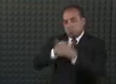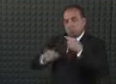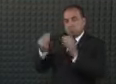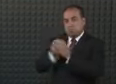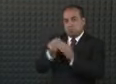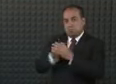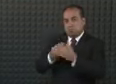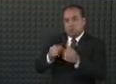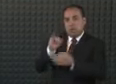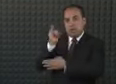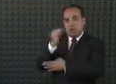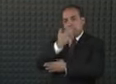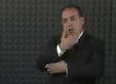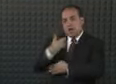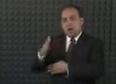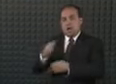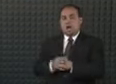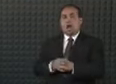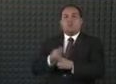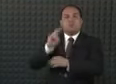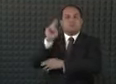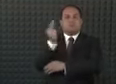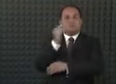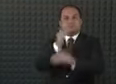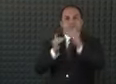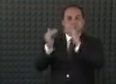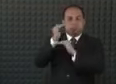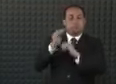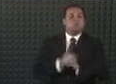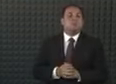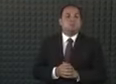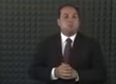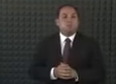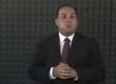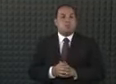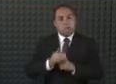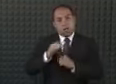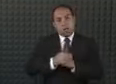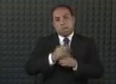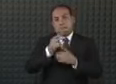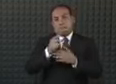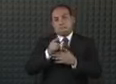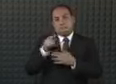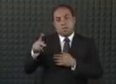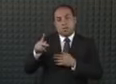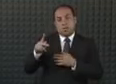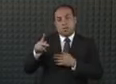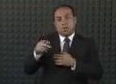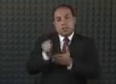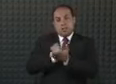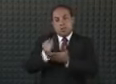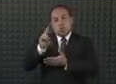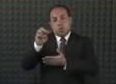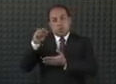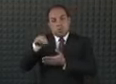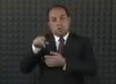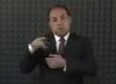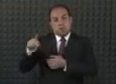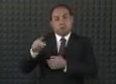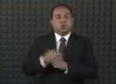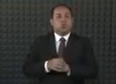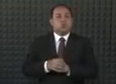preescolar hasta posgrado. Entonces, este criterio de la UNAM, pues, es algo que como entidad autónoma